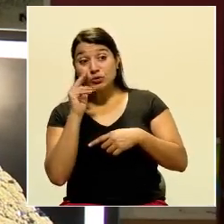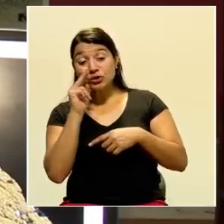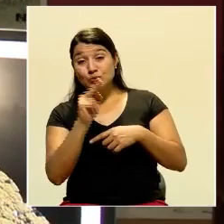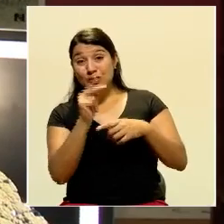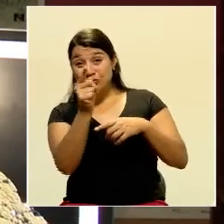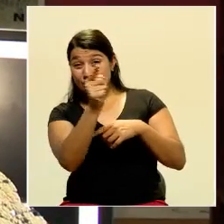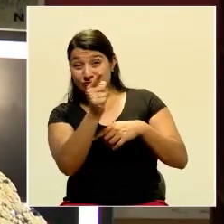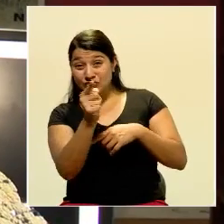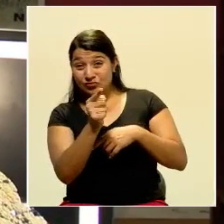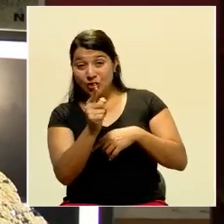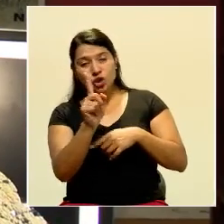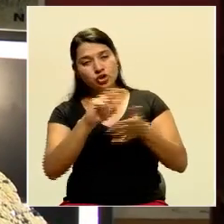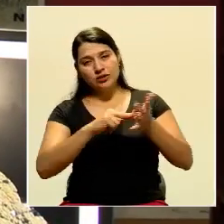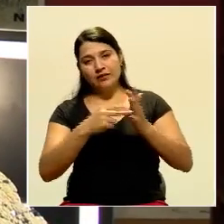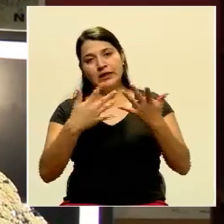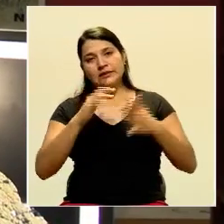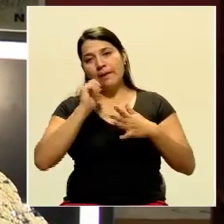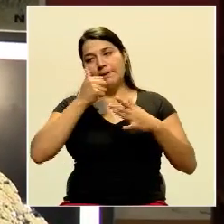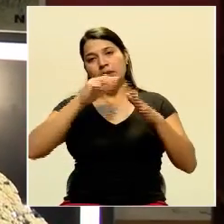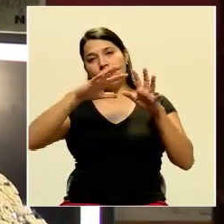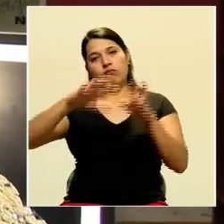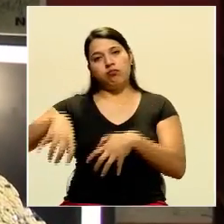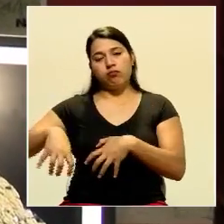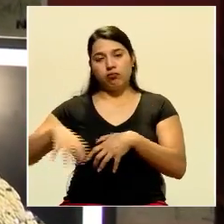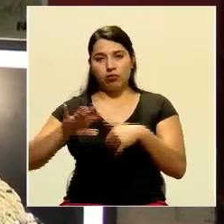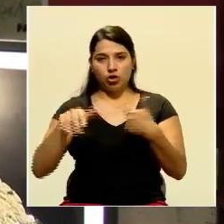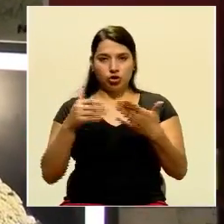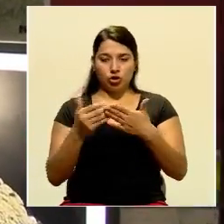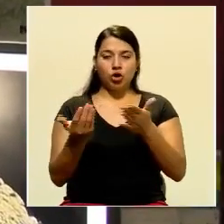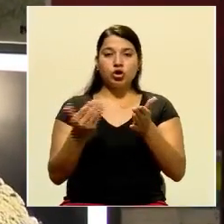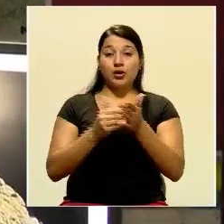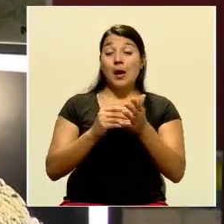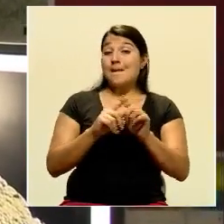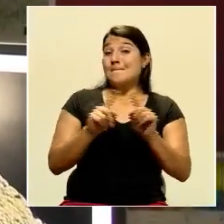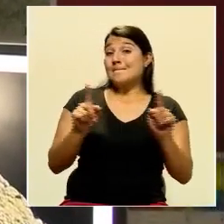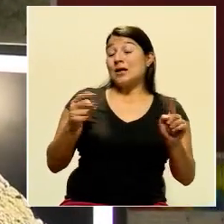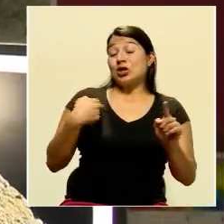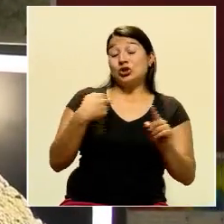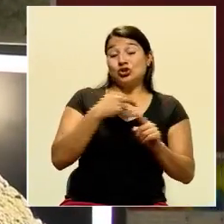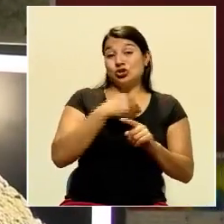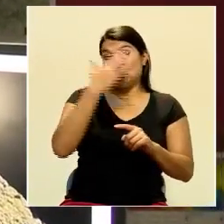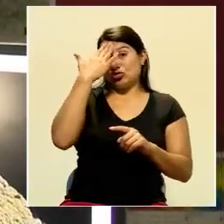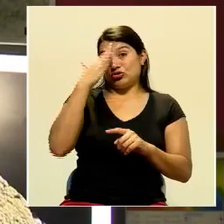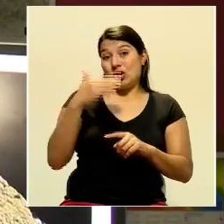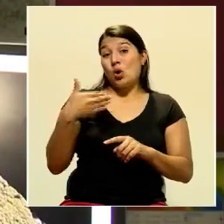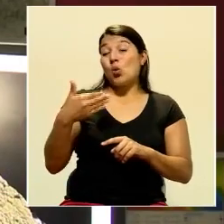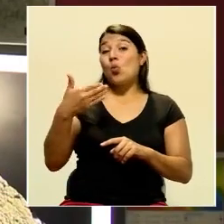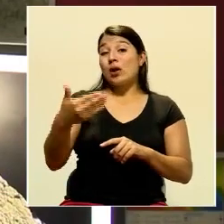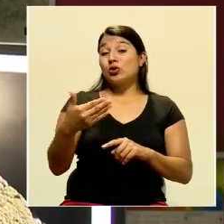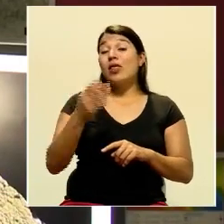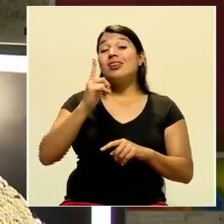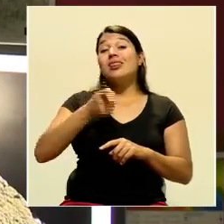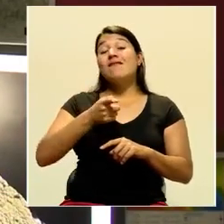que va a caer todo mañana, pero puede ser, no sabemos, de momento tenemos que hacer varias mediciones para ya hacer